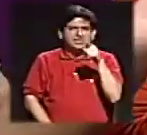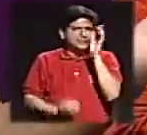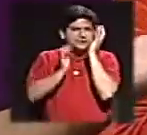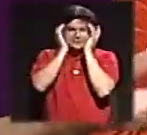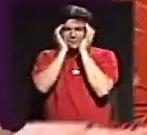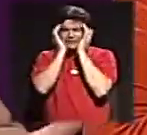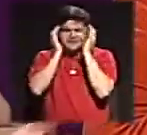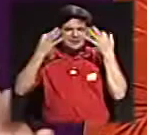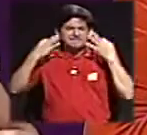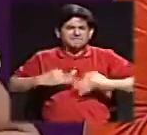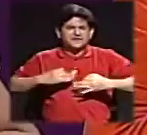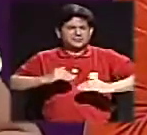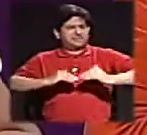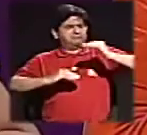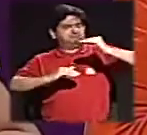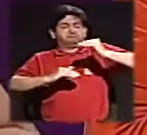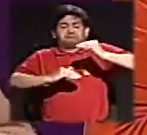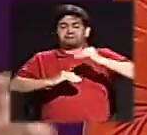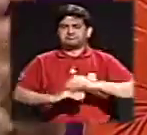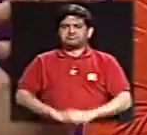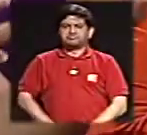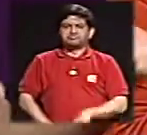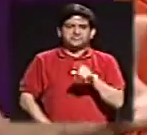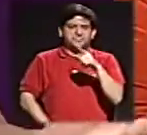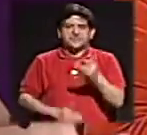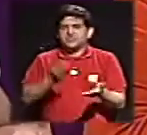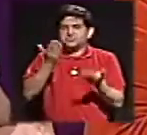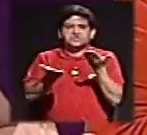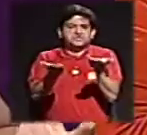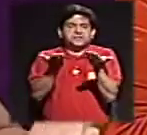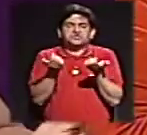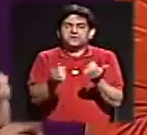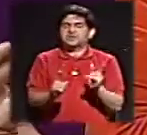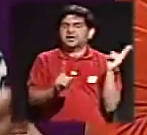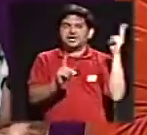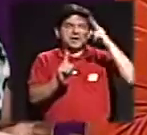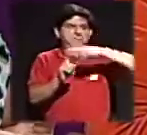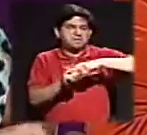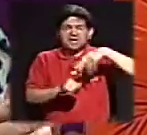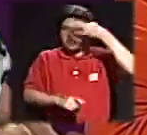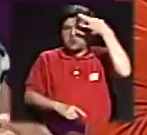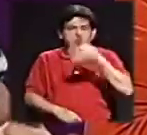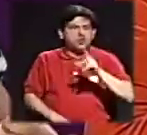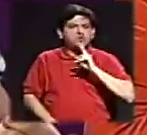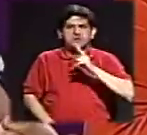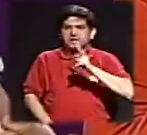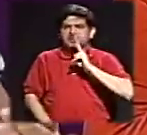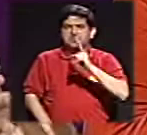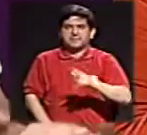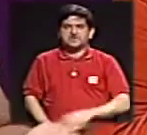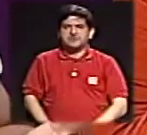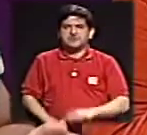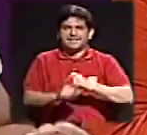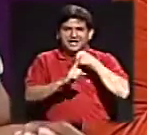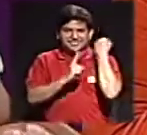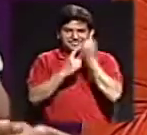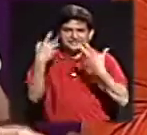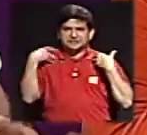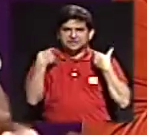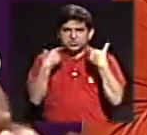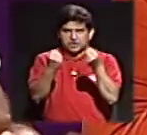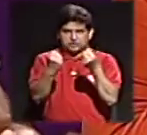angustia física exagerada, entonces no quieren llevar a cabo o no creen que realmente sea una cuestión de